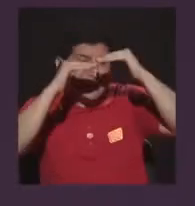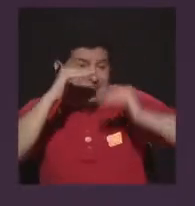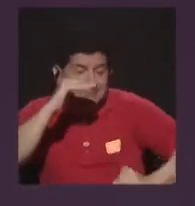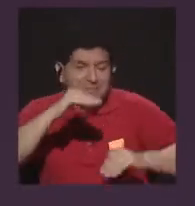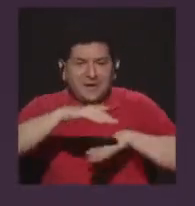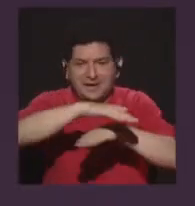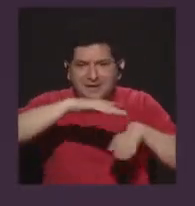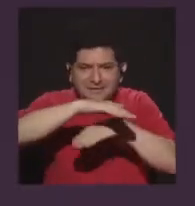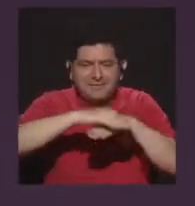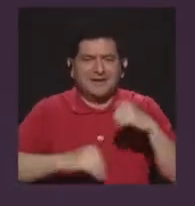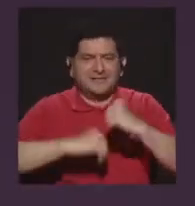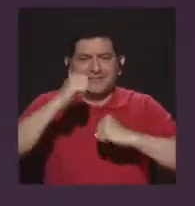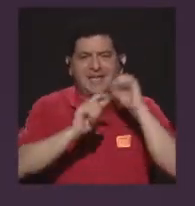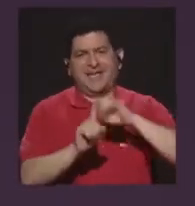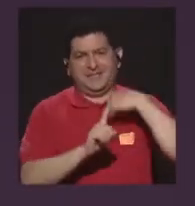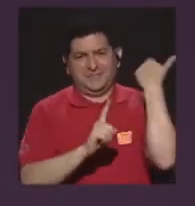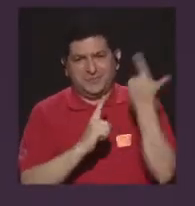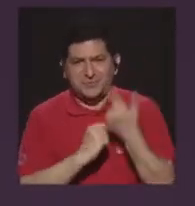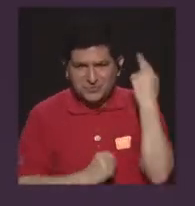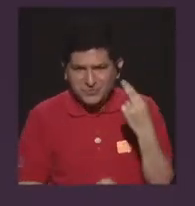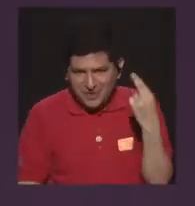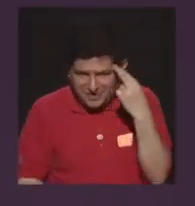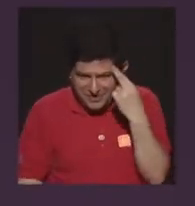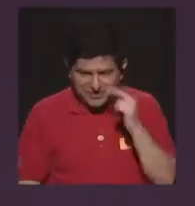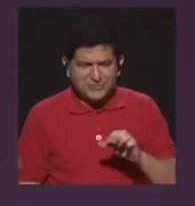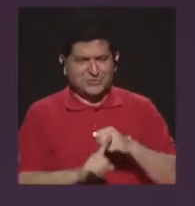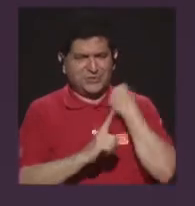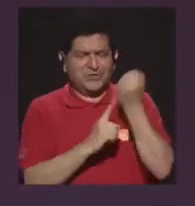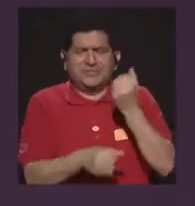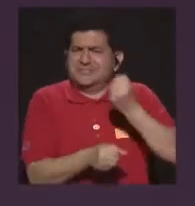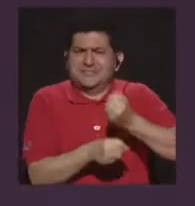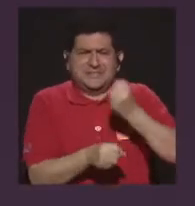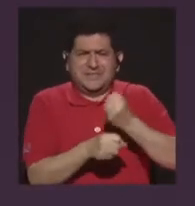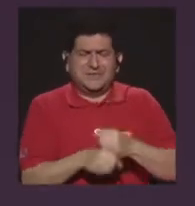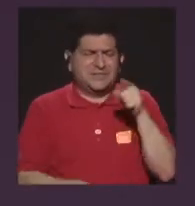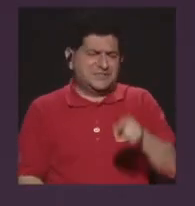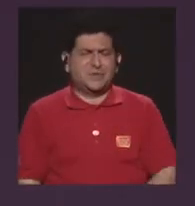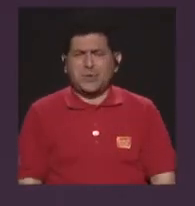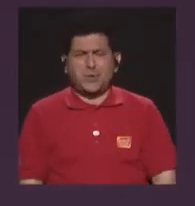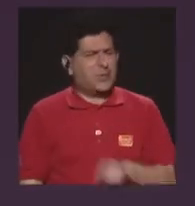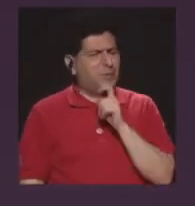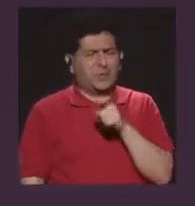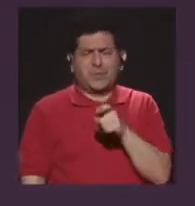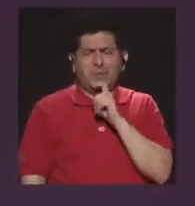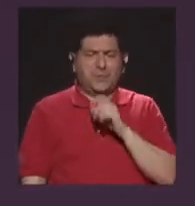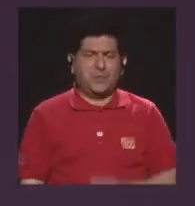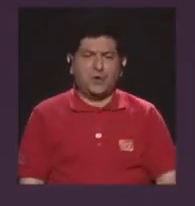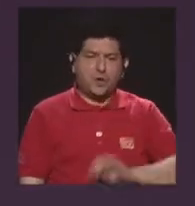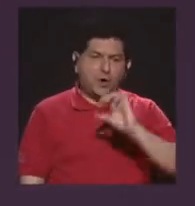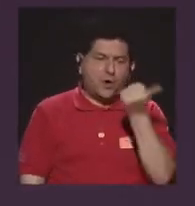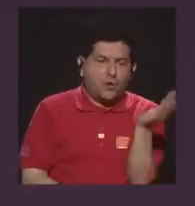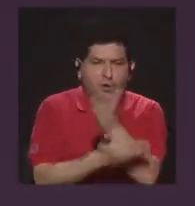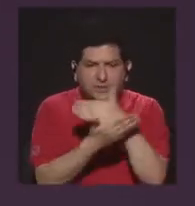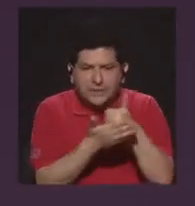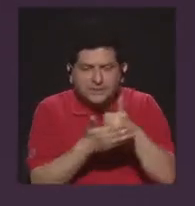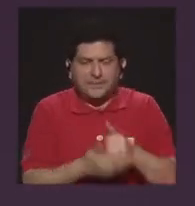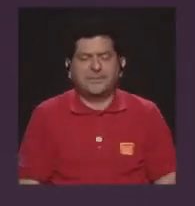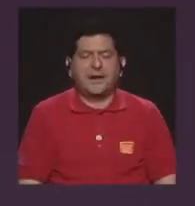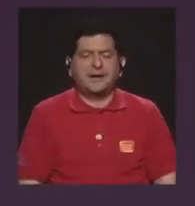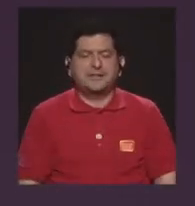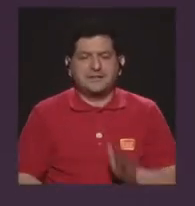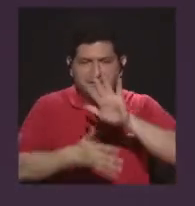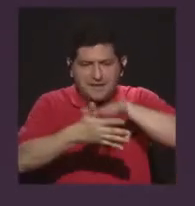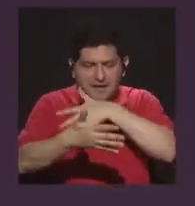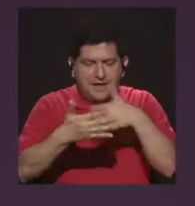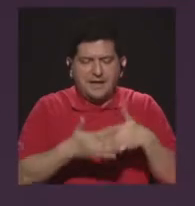de la estructura social, sus condiciones laborales son más precarias. Otra dimensión de la agenda de género y comunicación